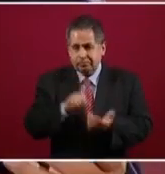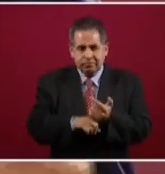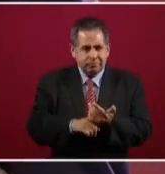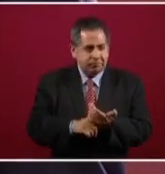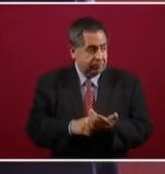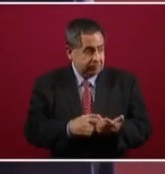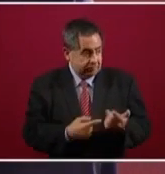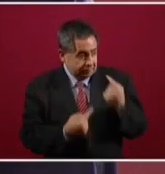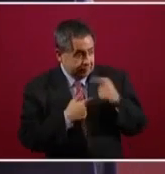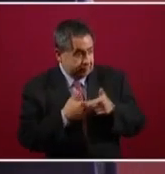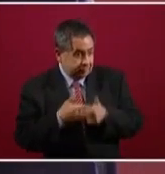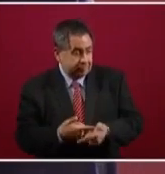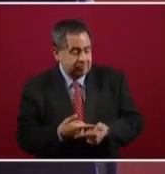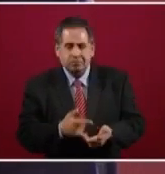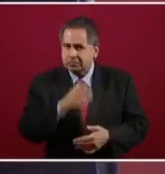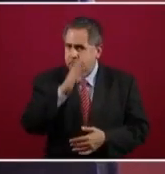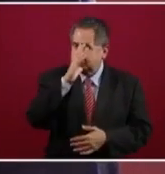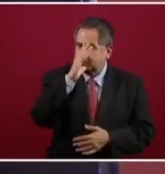¿Cómo